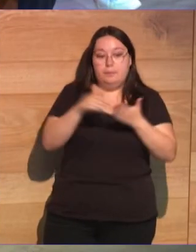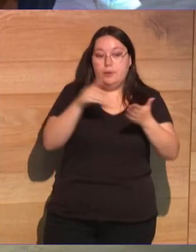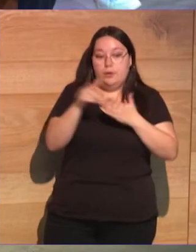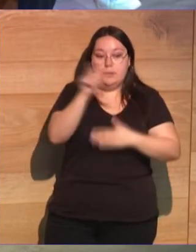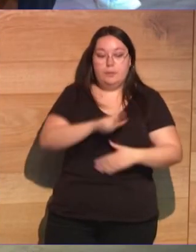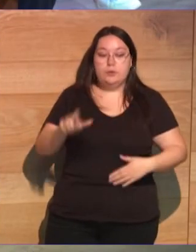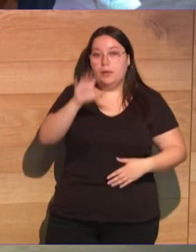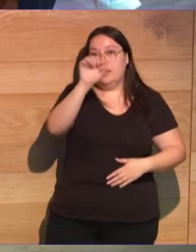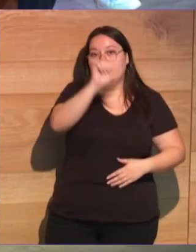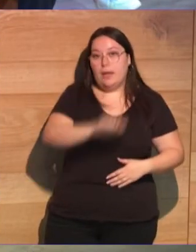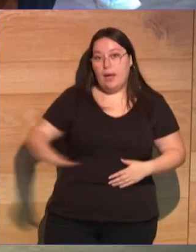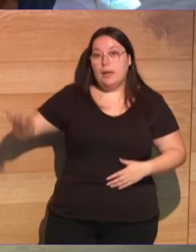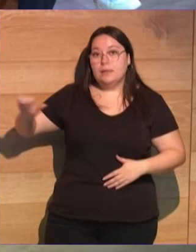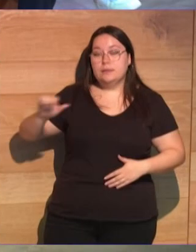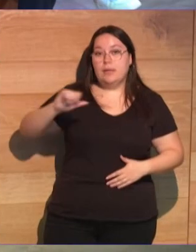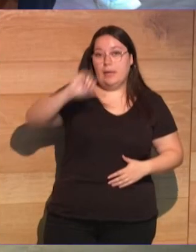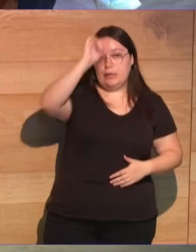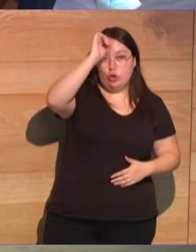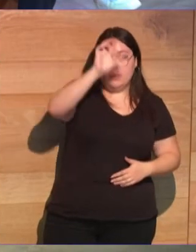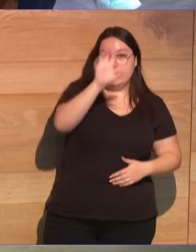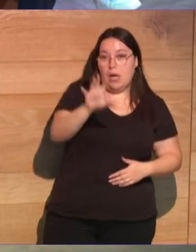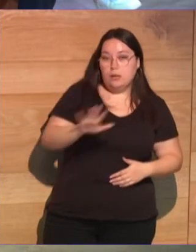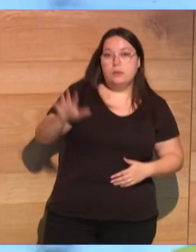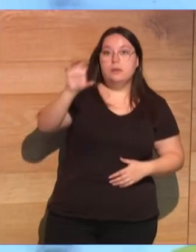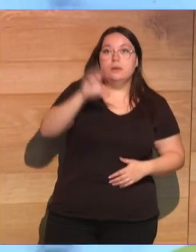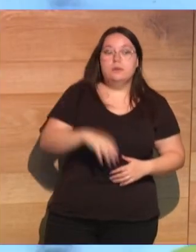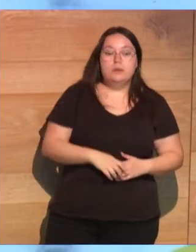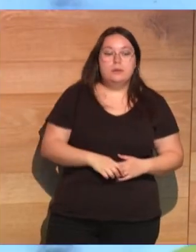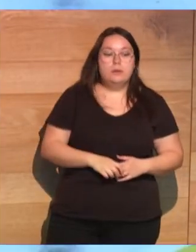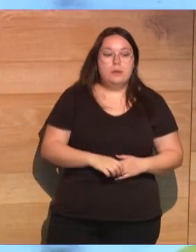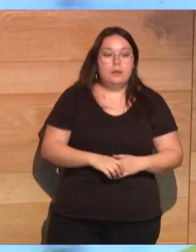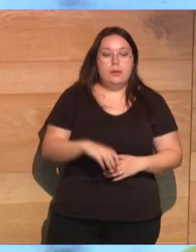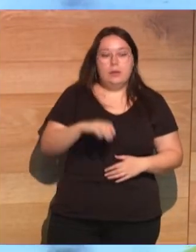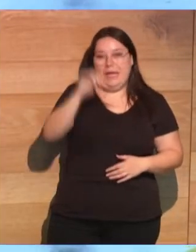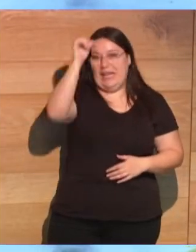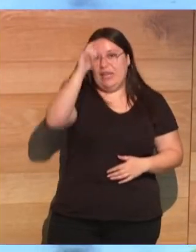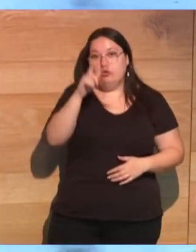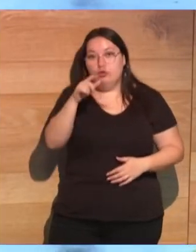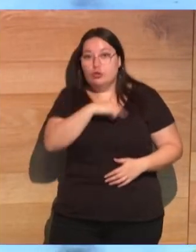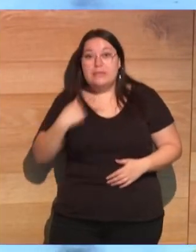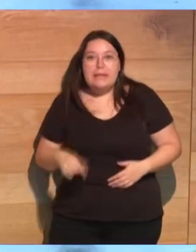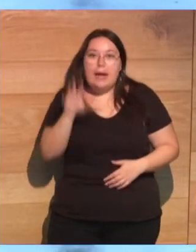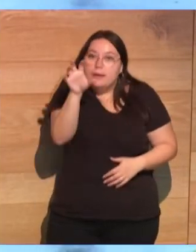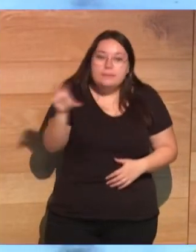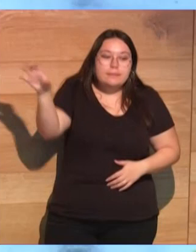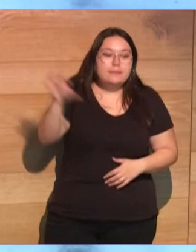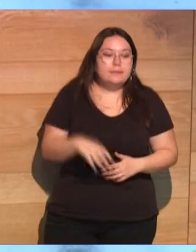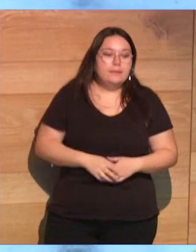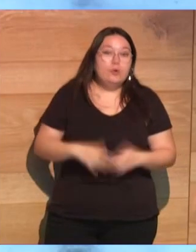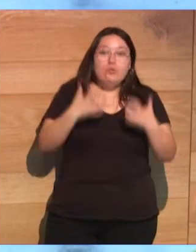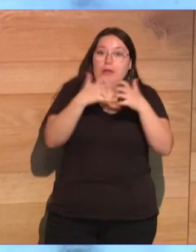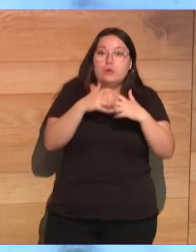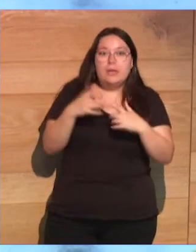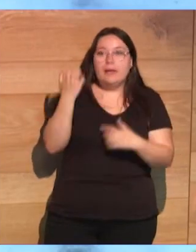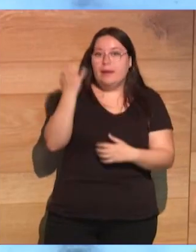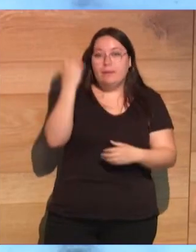de Indonesia, de Indochina. Con lo cual yo entiendo que hay una intención que, si quieres que sea industria, tendrá que estar